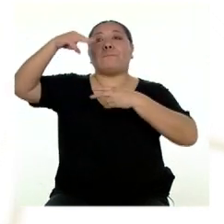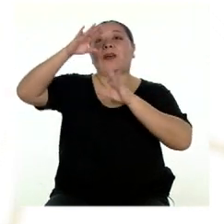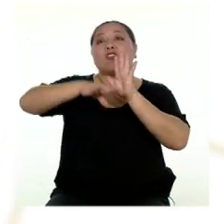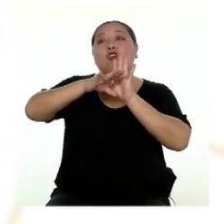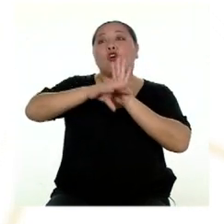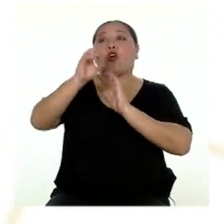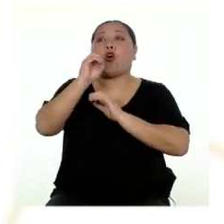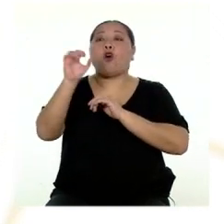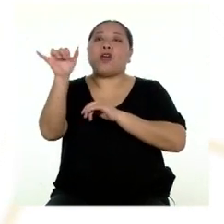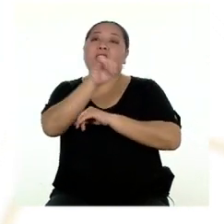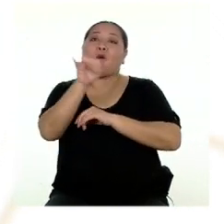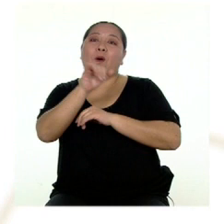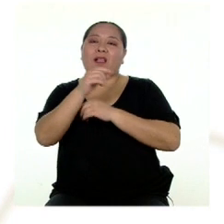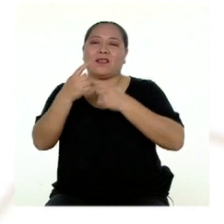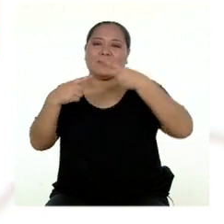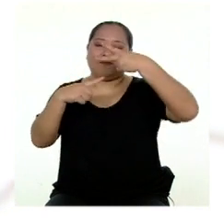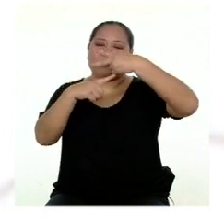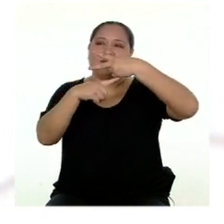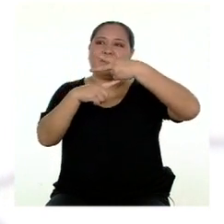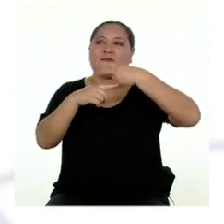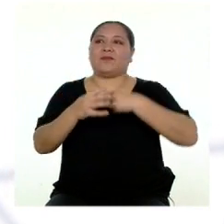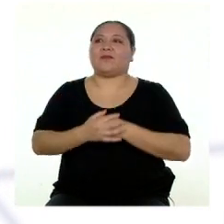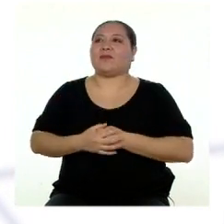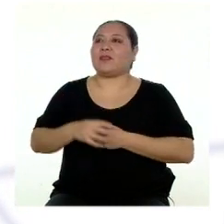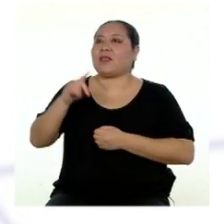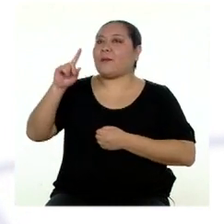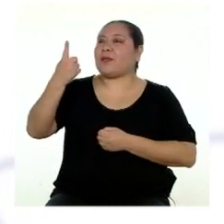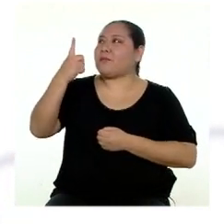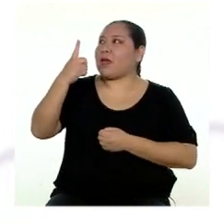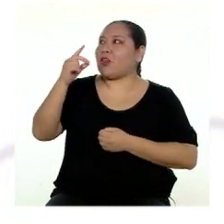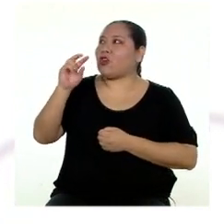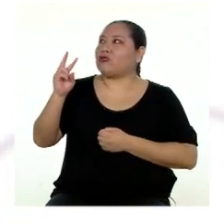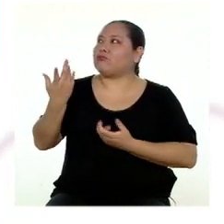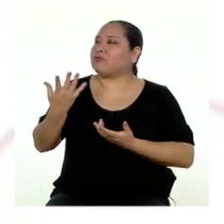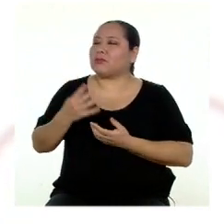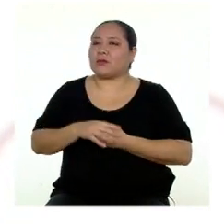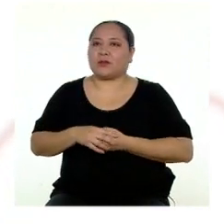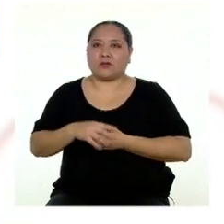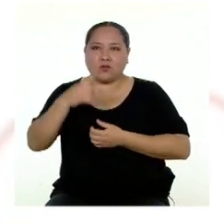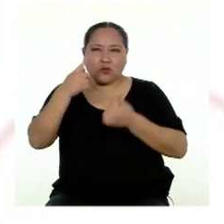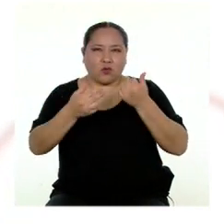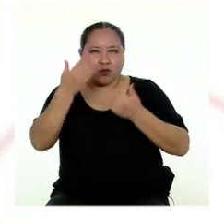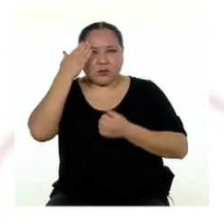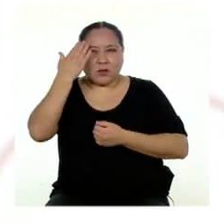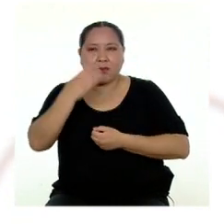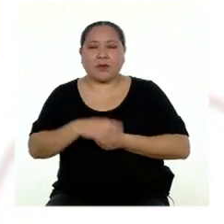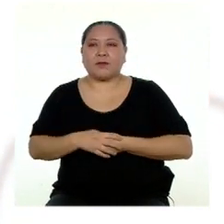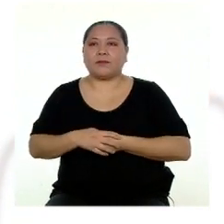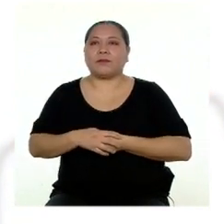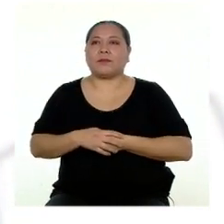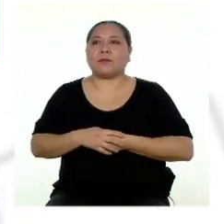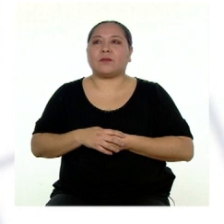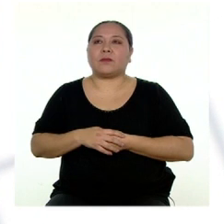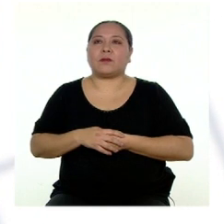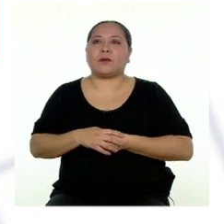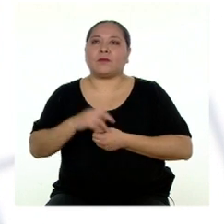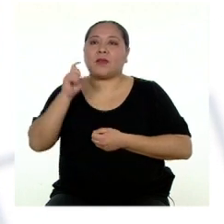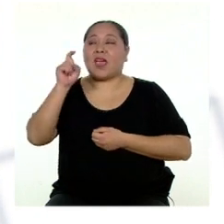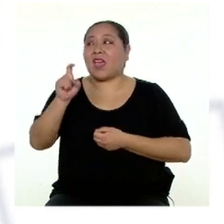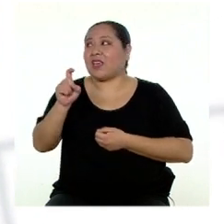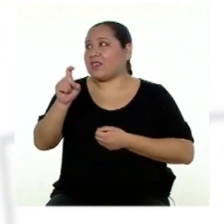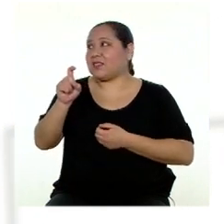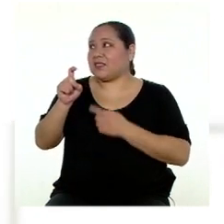nos faltaría definir el término de primer grado. En efecto, ¿sabes cuál es? El término sería únicamente